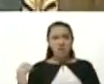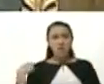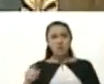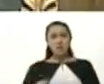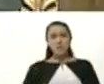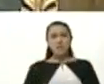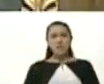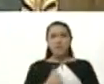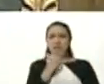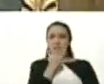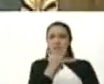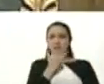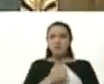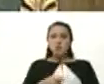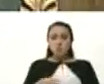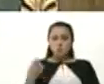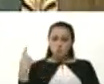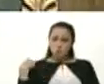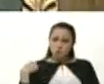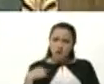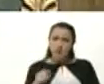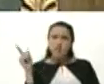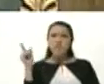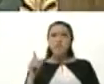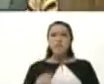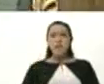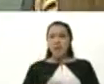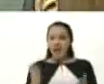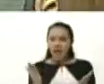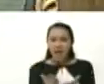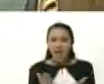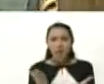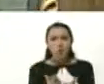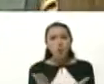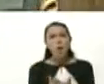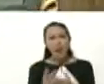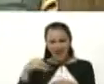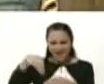puedes tener en la escuela